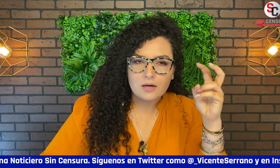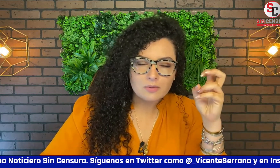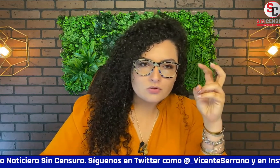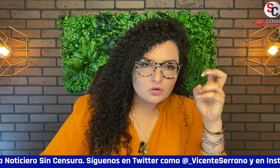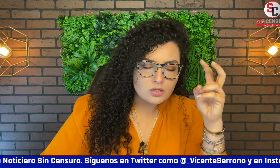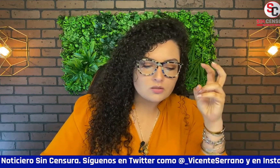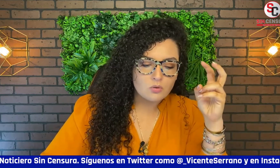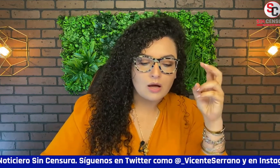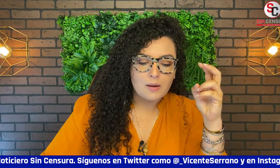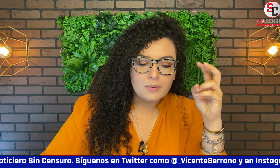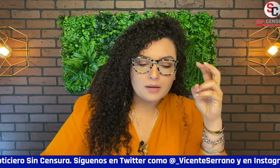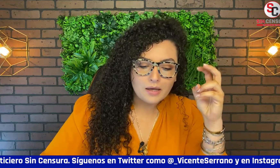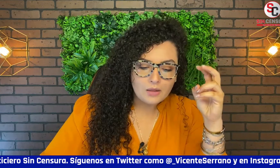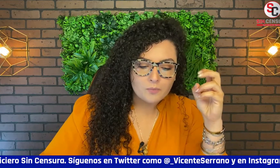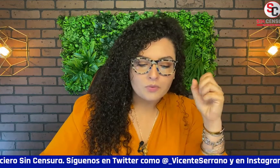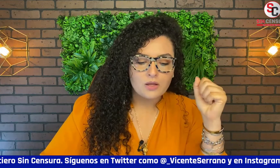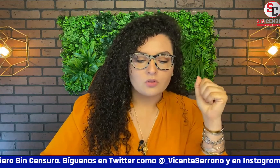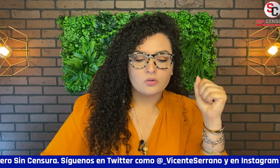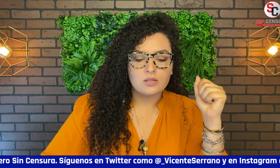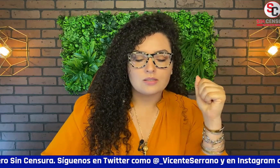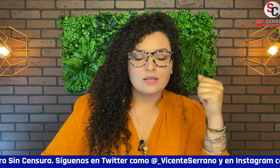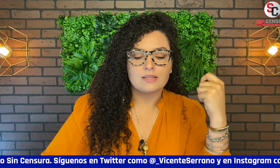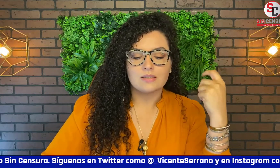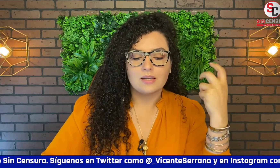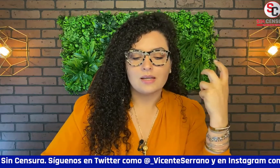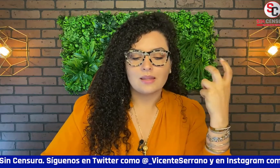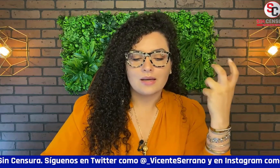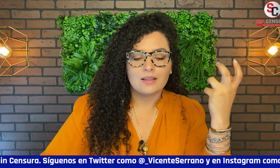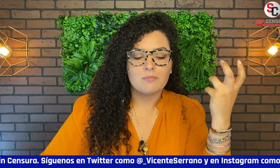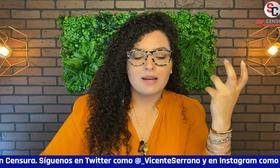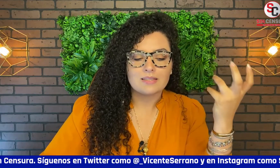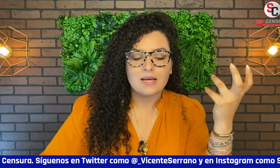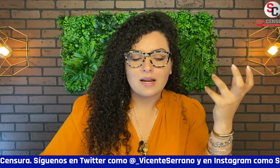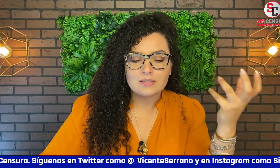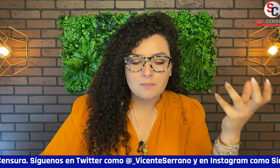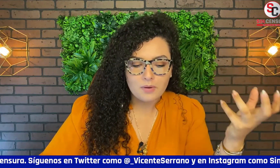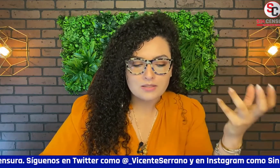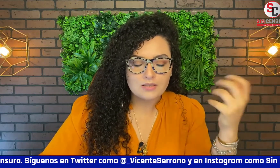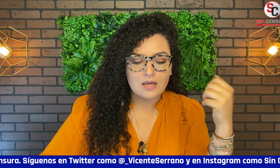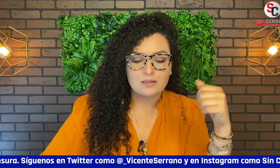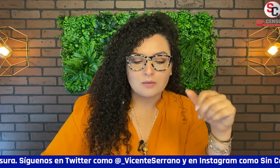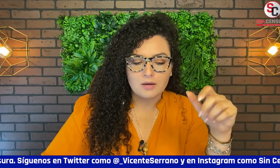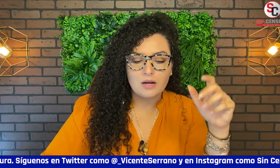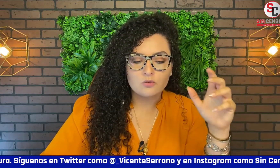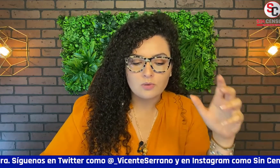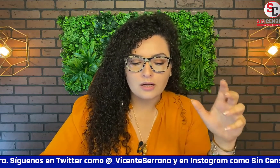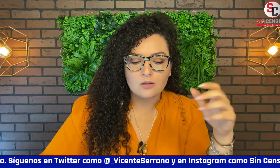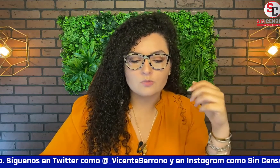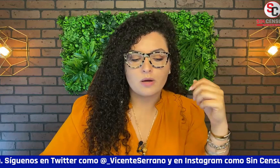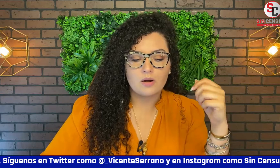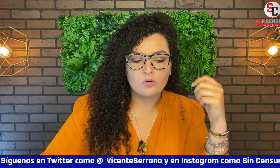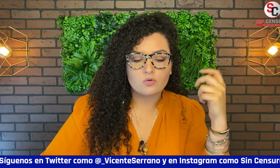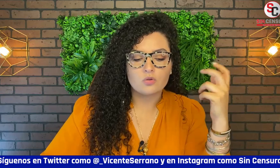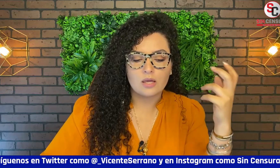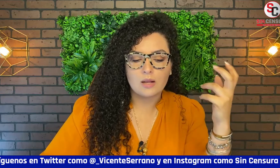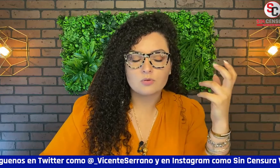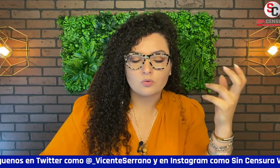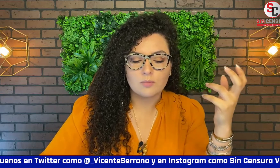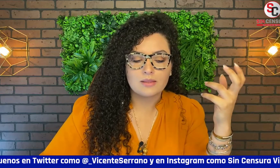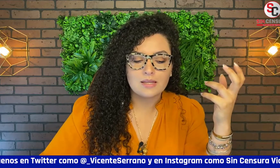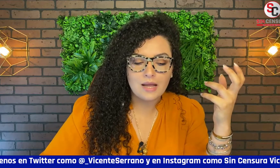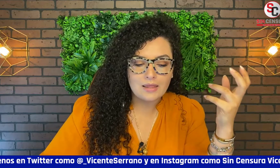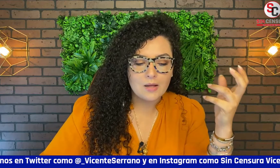el intervencionismo al mercado, donde dicen que se tiene que dejar de amenazar a las empresas e intervenir en los mercados para no